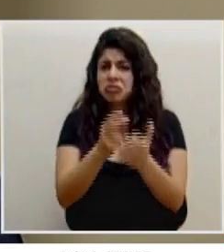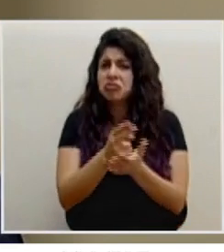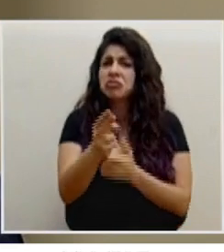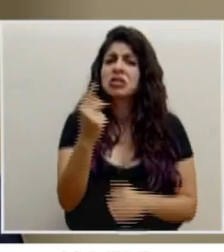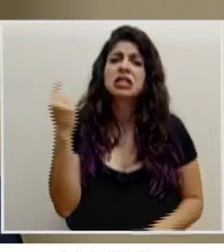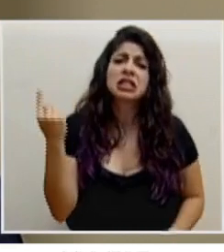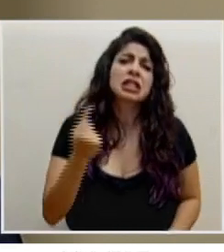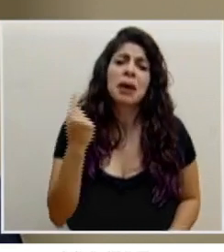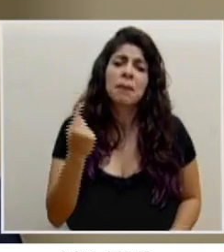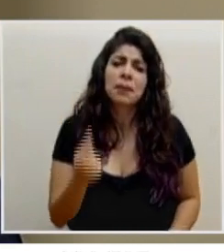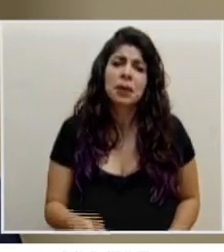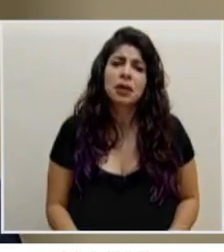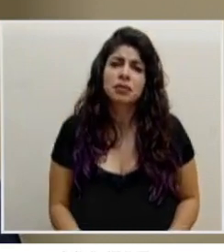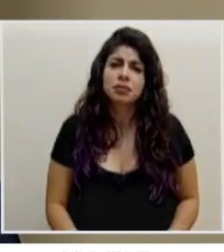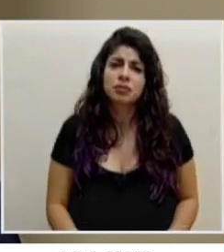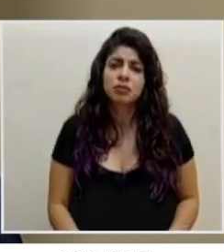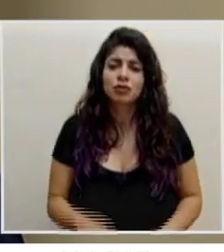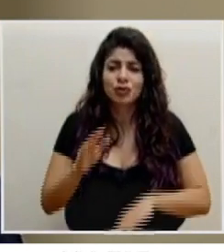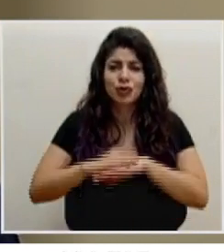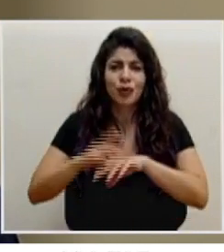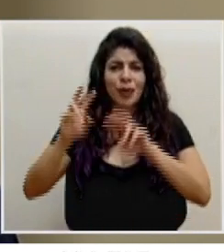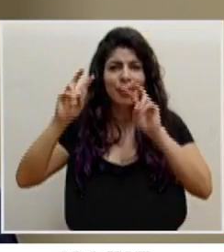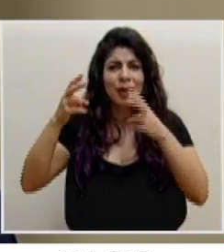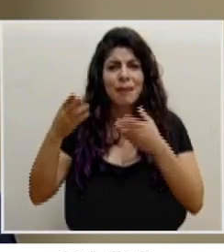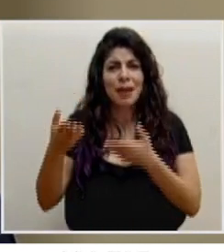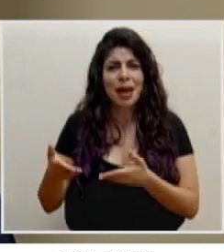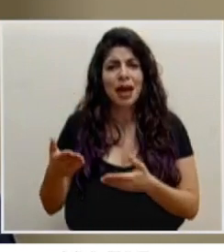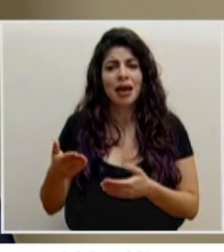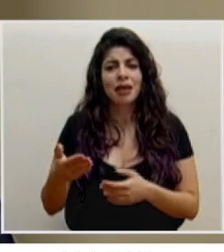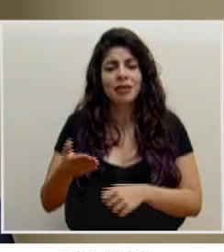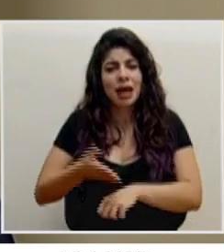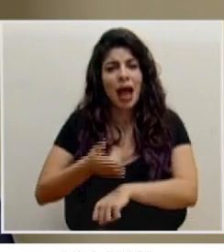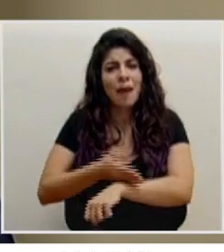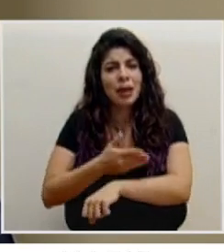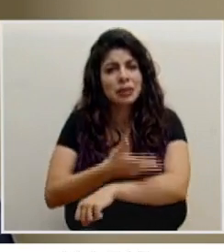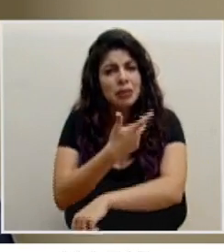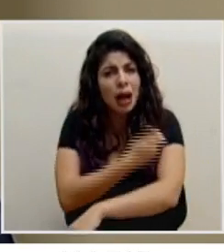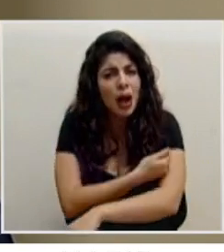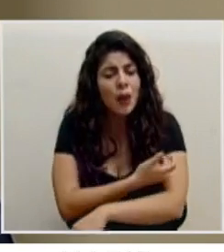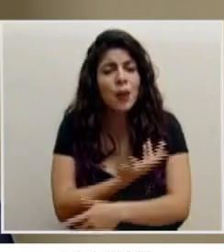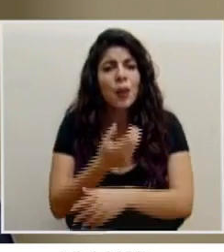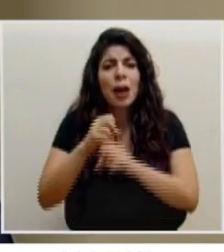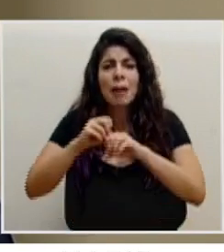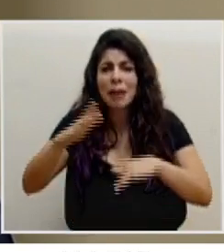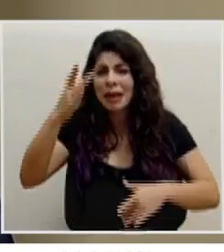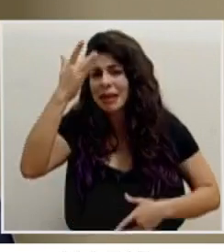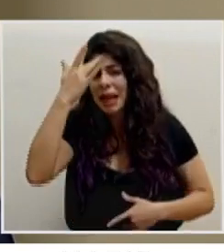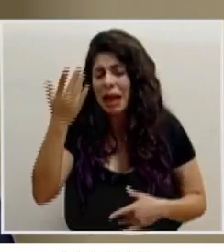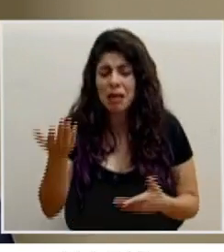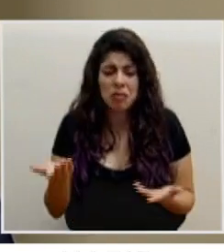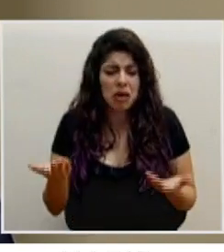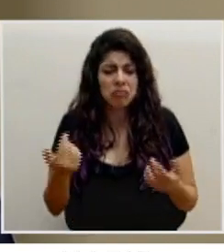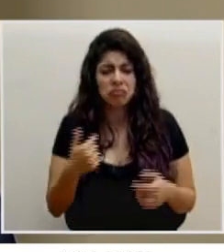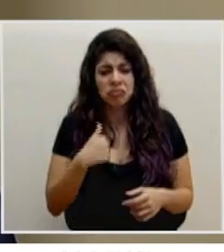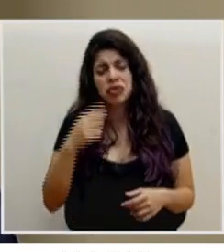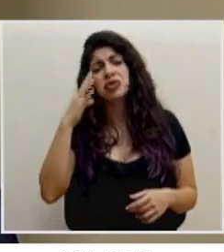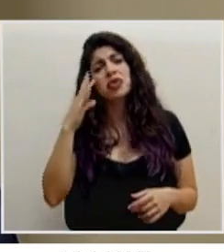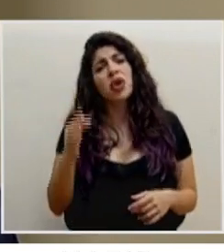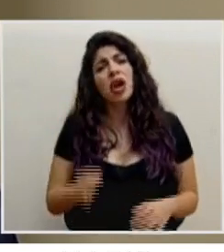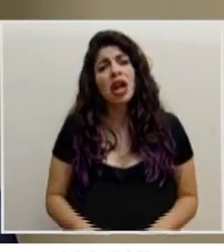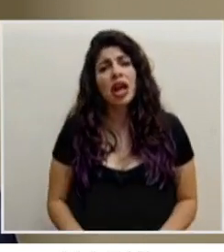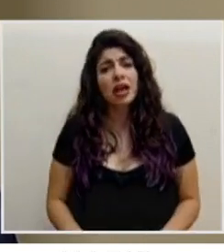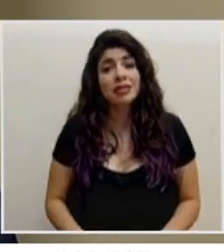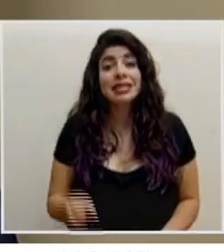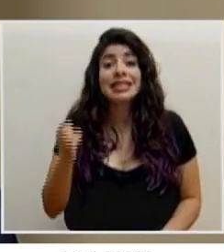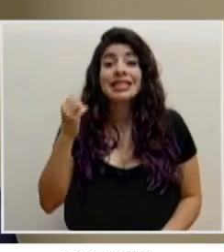siempre en cuanto al asunto del avance de las vacunas, de todo lo que ha sido la pandemia. Creo que,